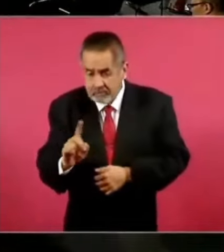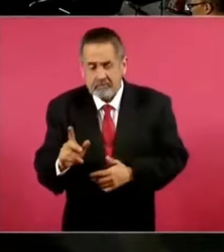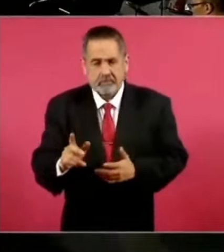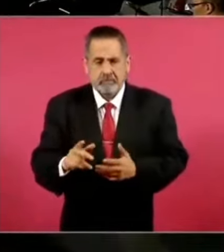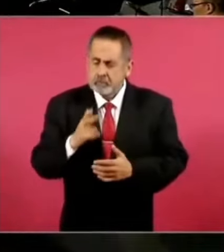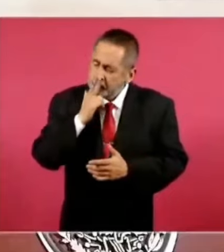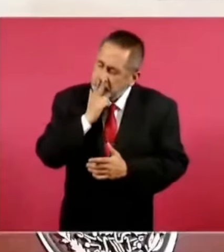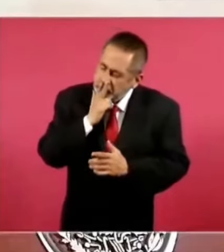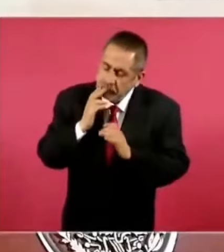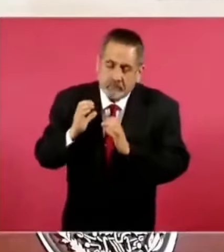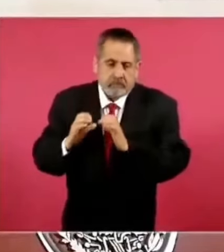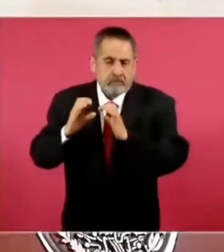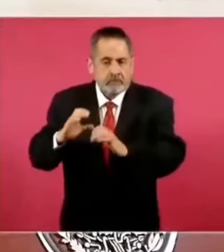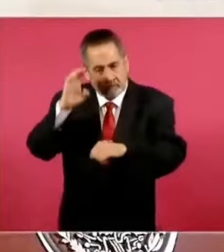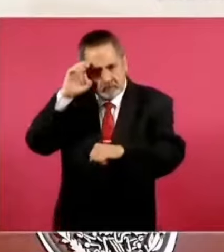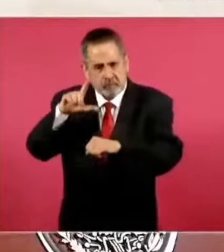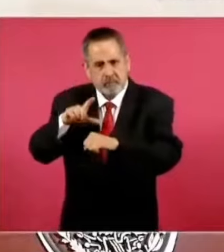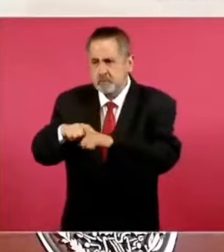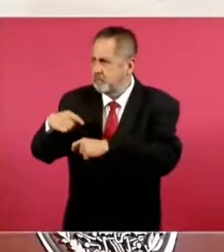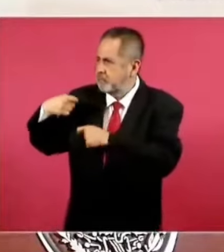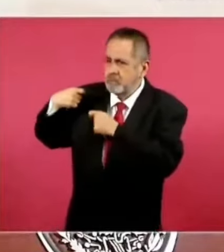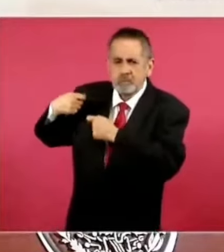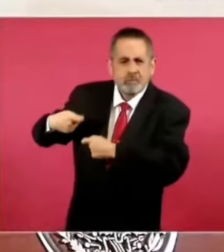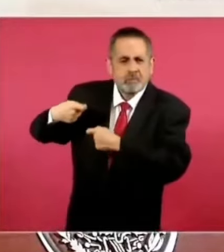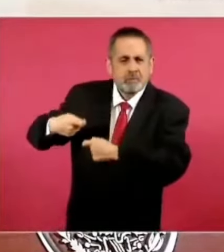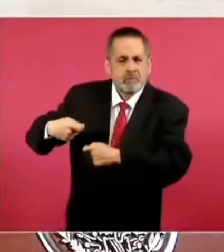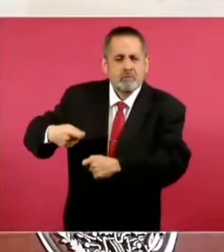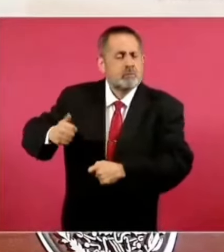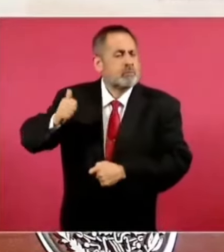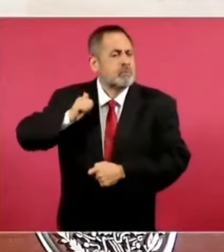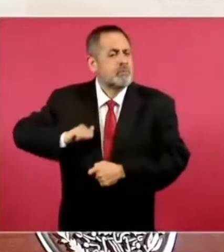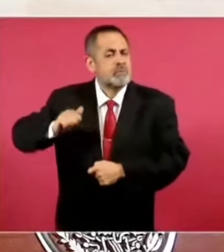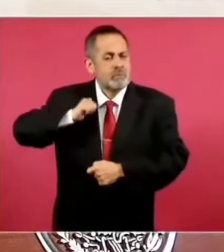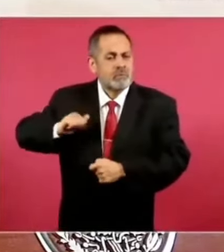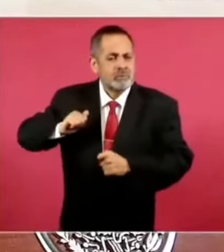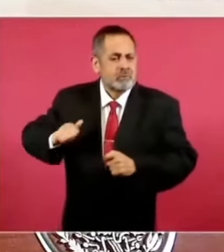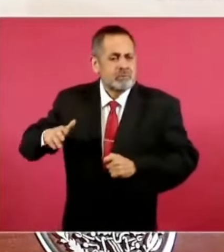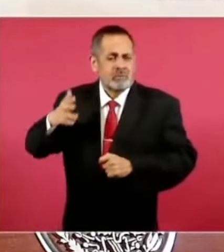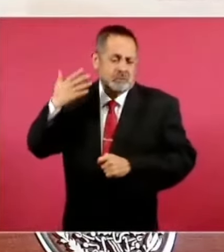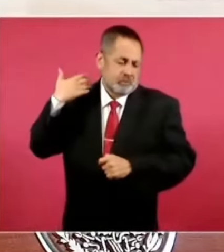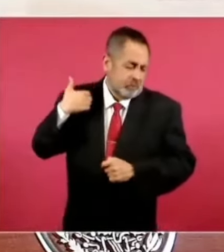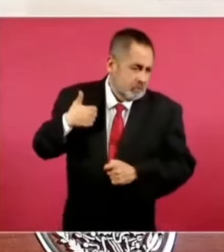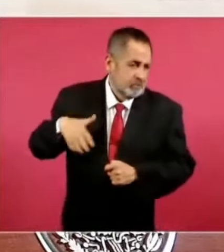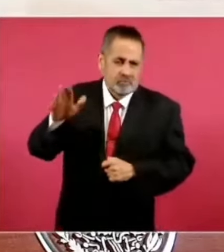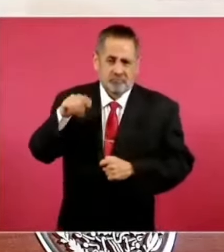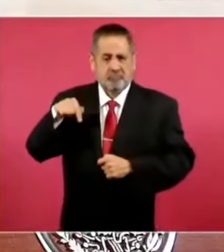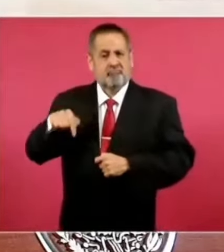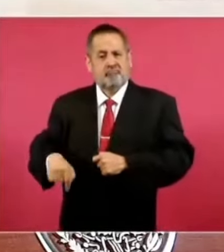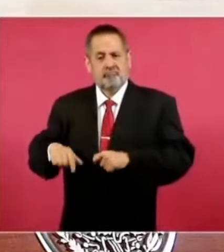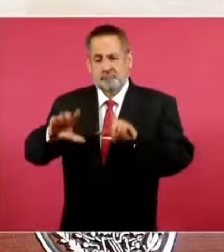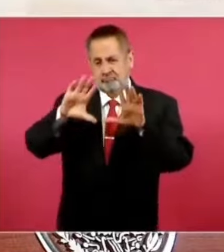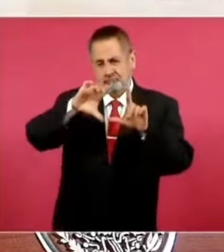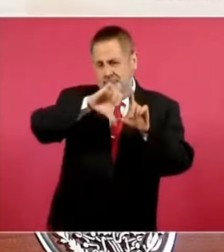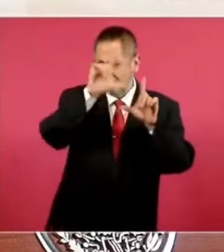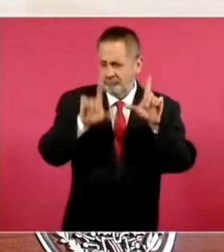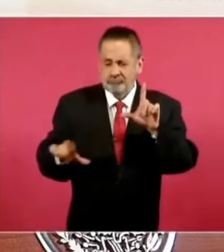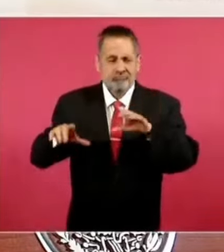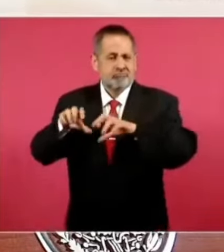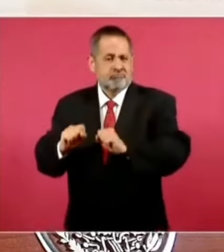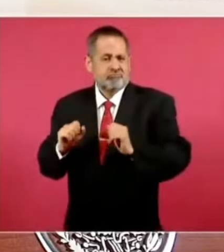que nos legaron las antiguas culturas, las grandes civilizaciones que florecieron en México,